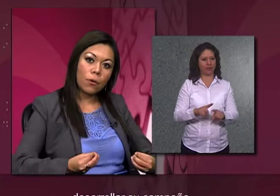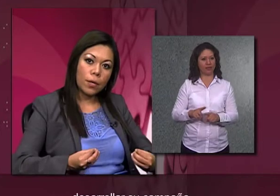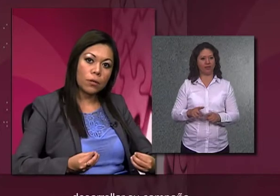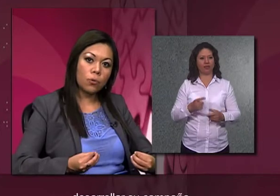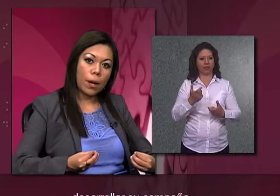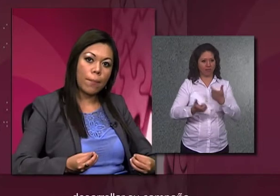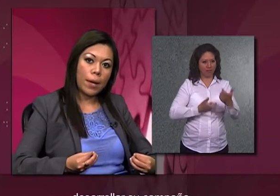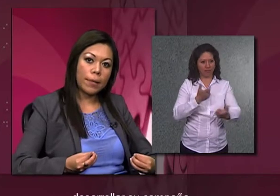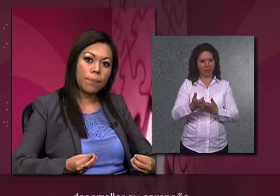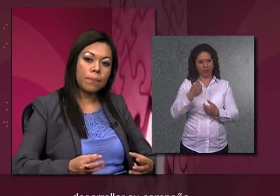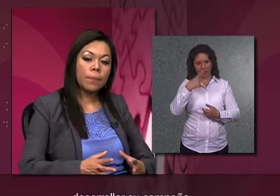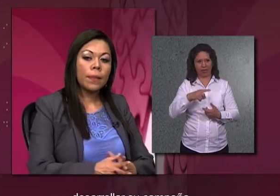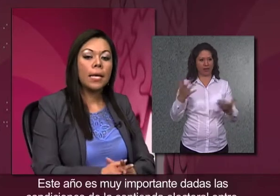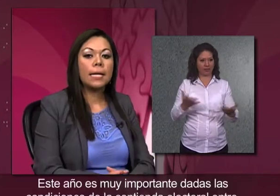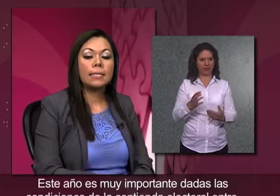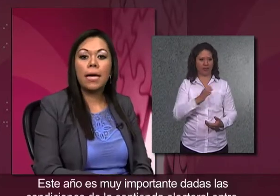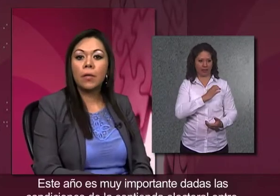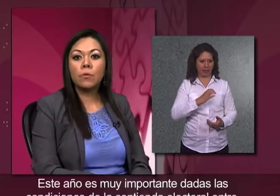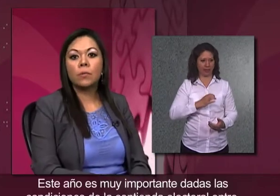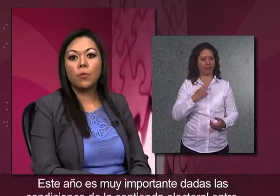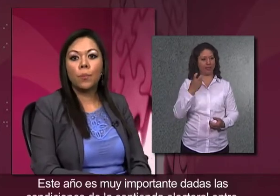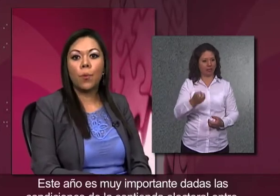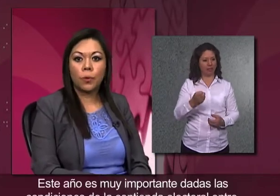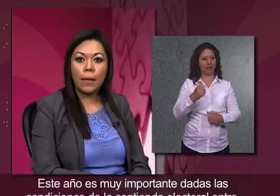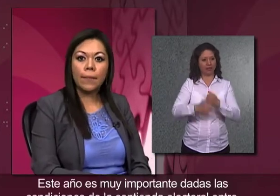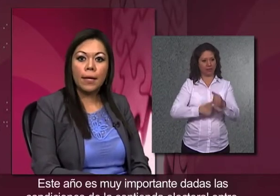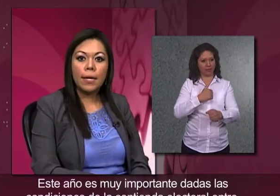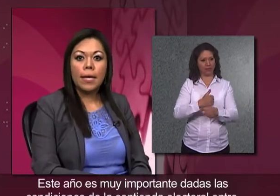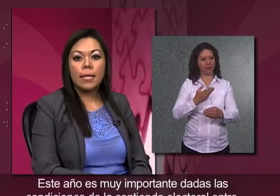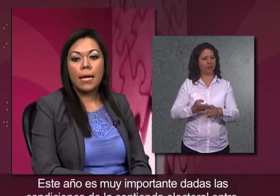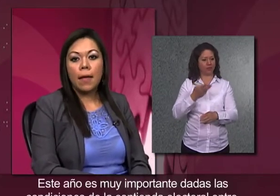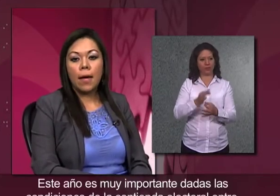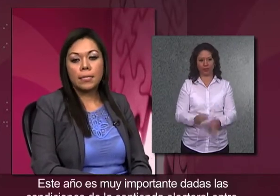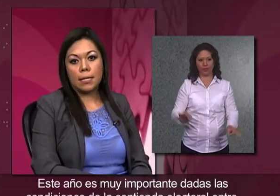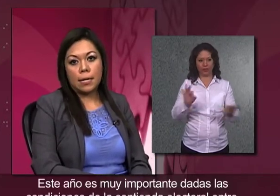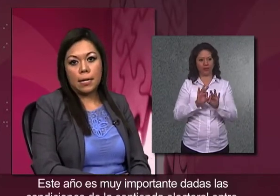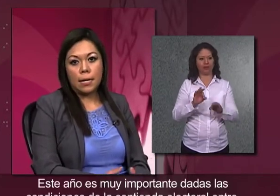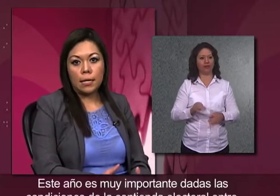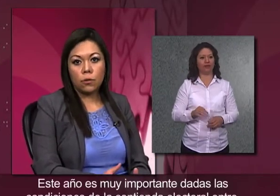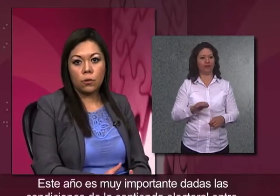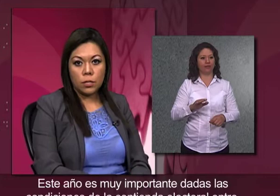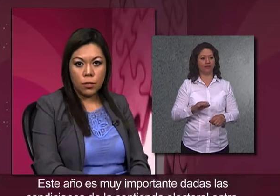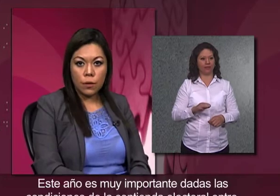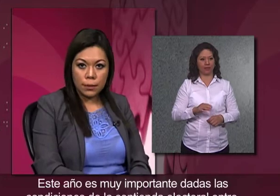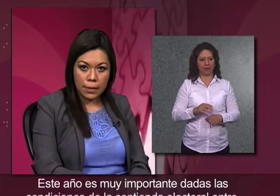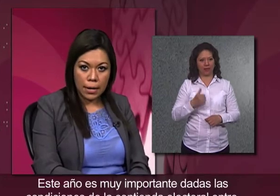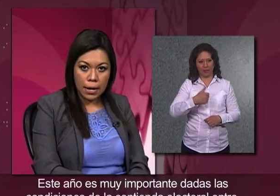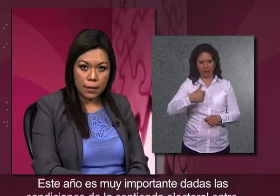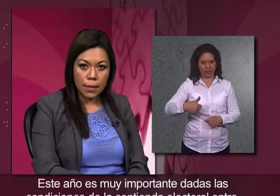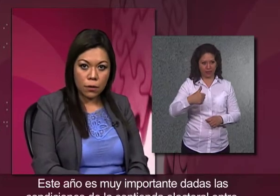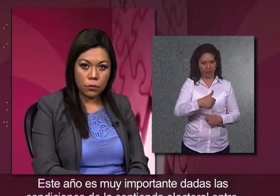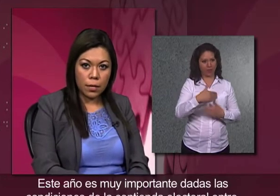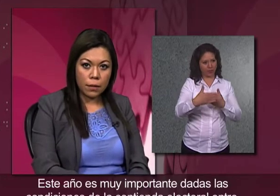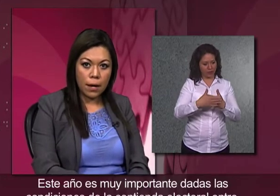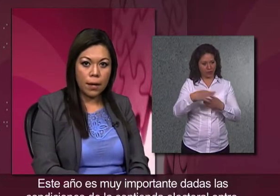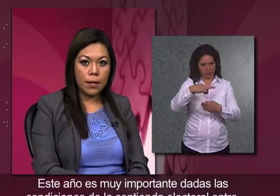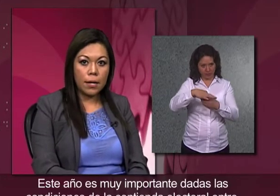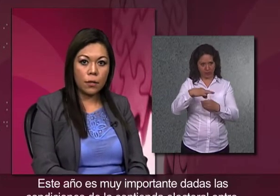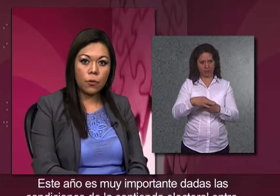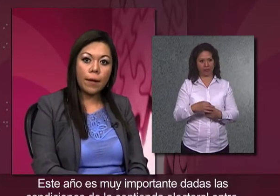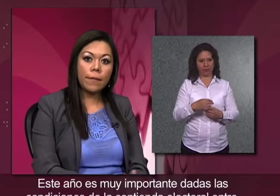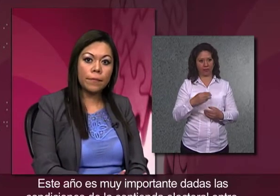desarrollar su campaña este año es muy importante dadas las condiciones de la de la contienda